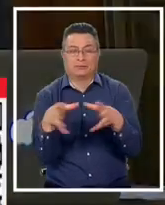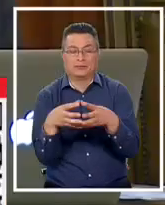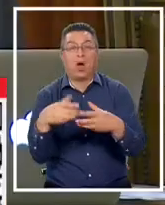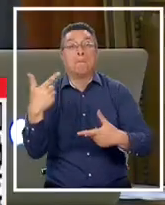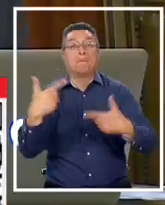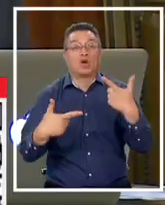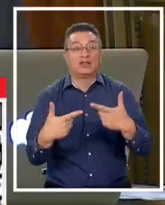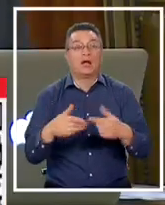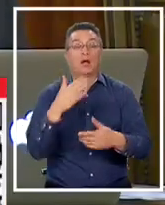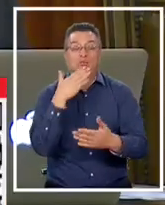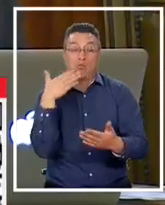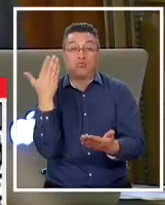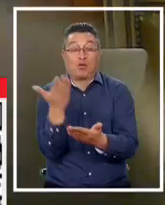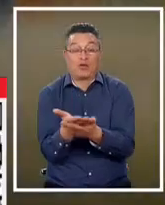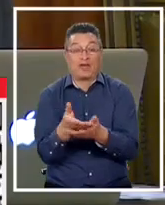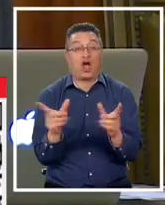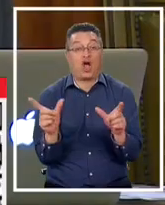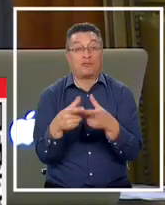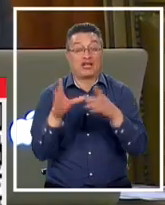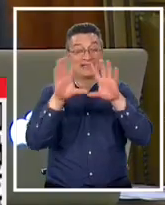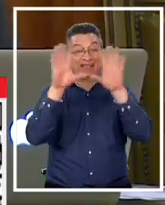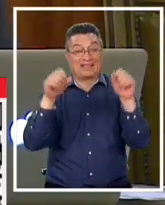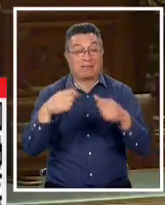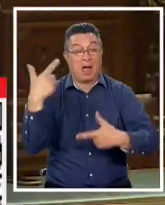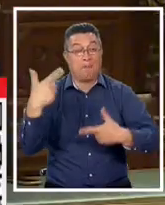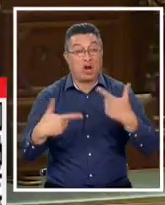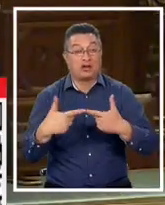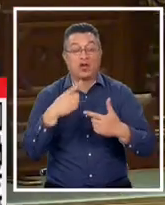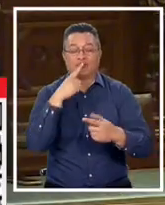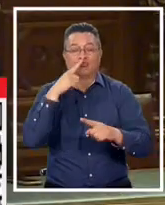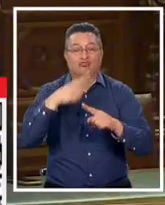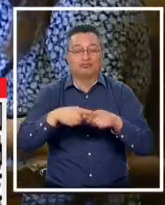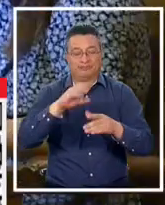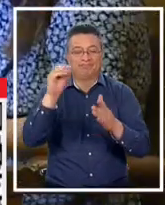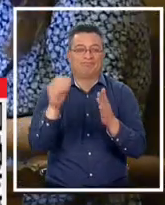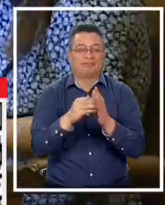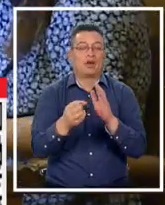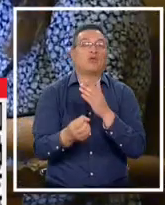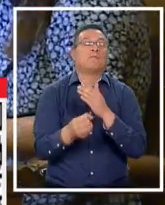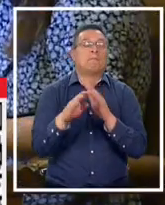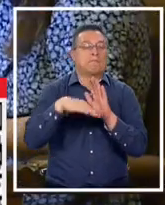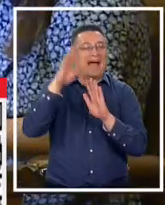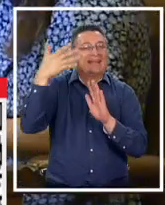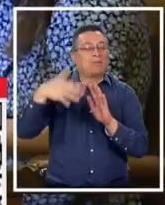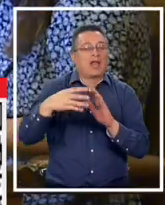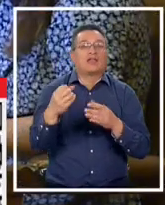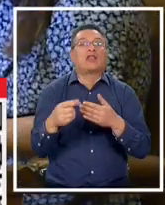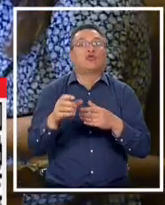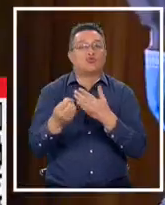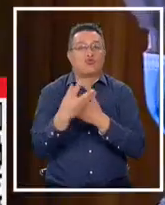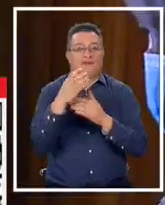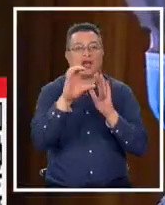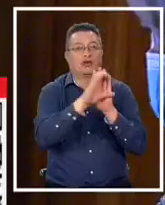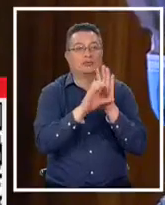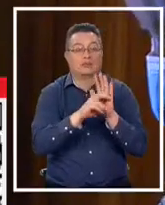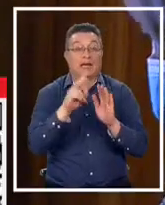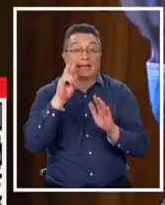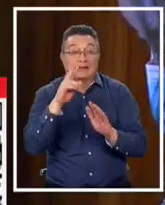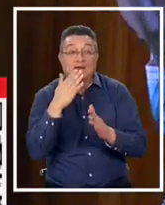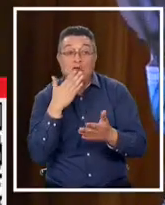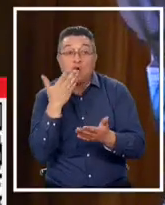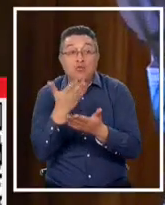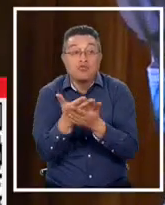políticas. A las propuestas de la Comisión de Sistema Político le han llamado el corazón de la nueva Constitución, porque sin una propuesta